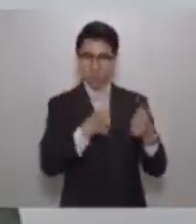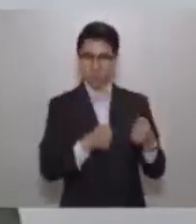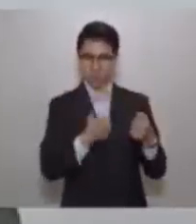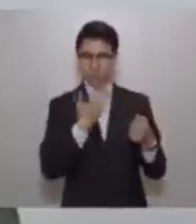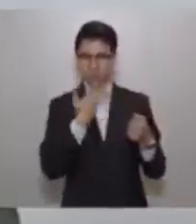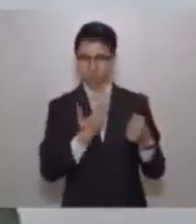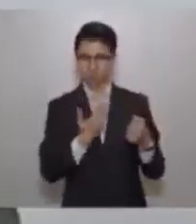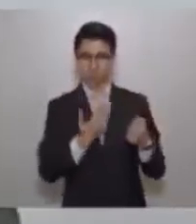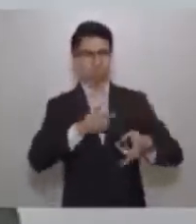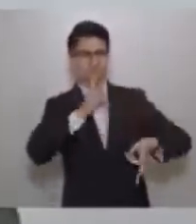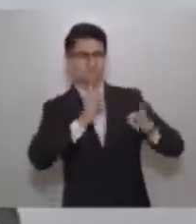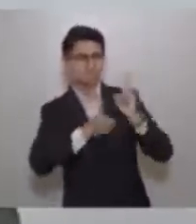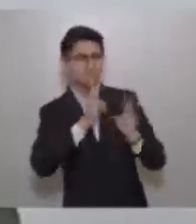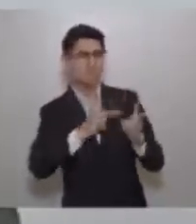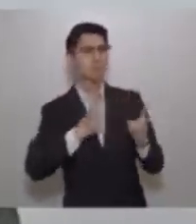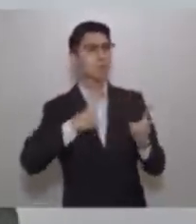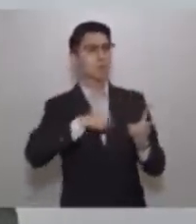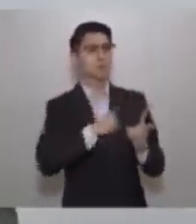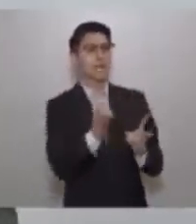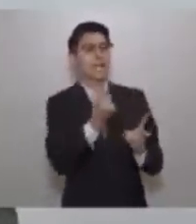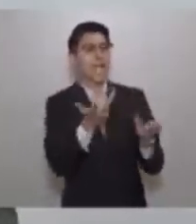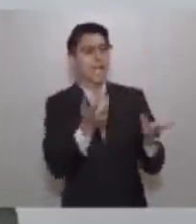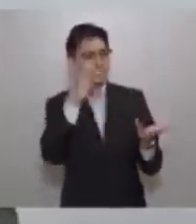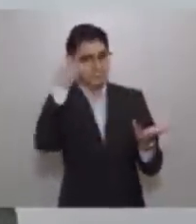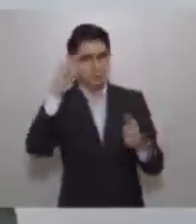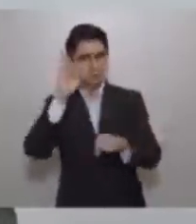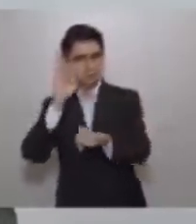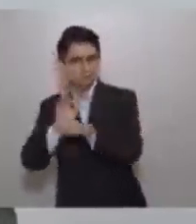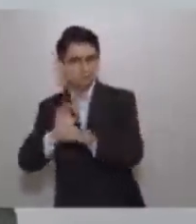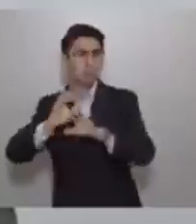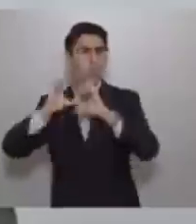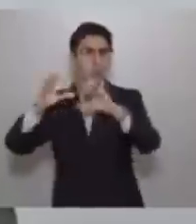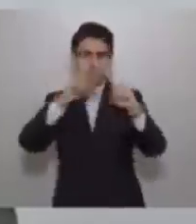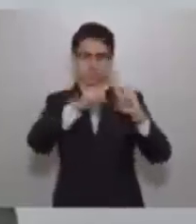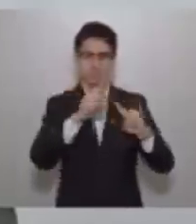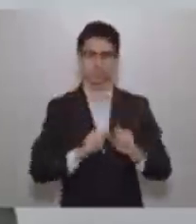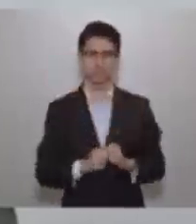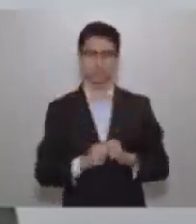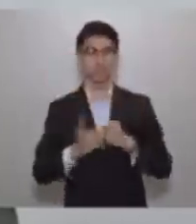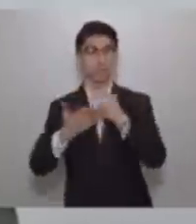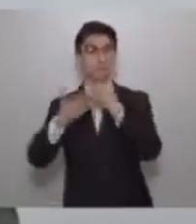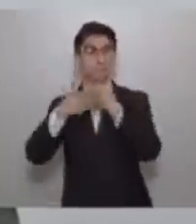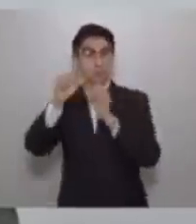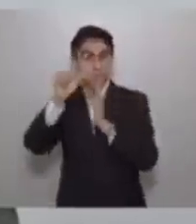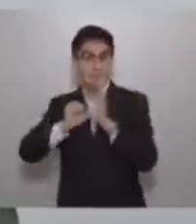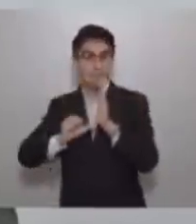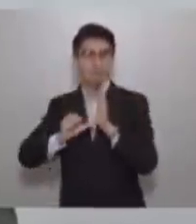para finales de este mes ya estamos en las acciones correspondientes de coordinación, precisamente para que este evento tan